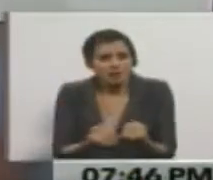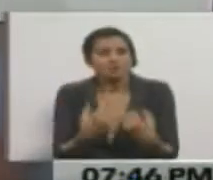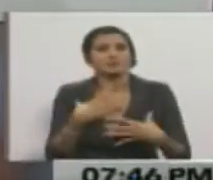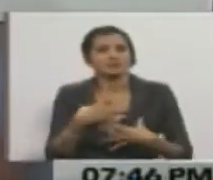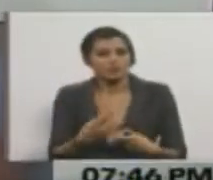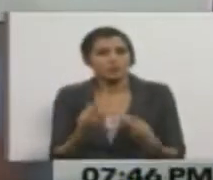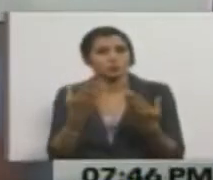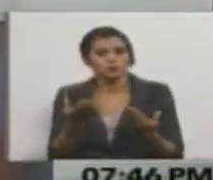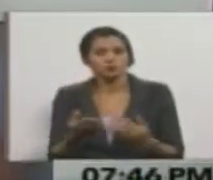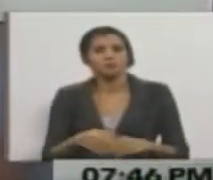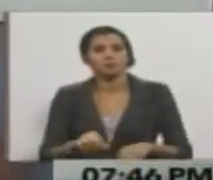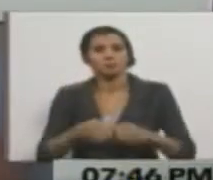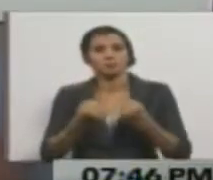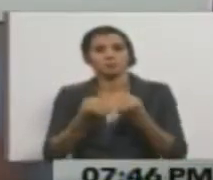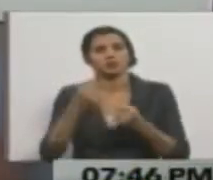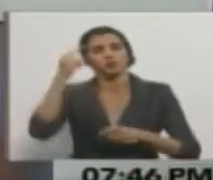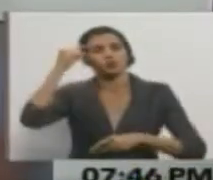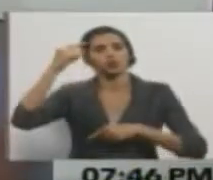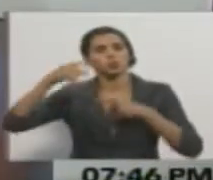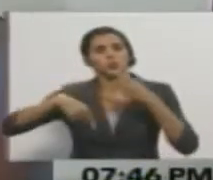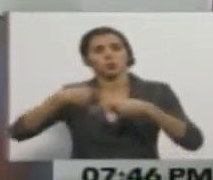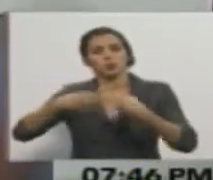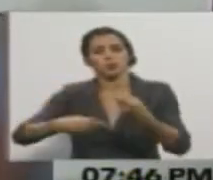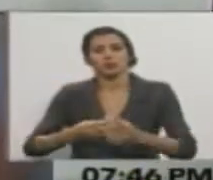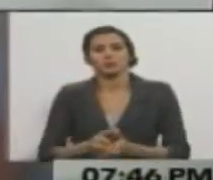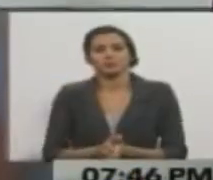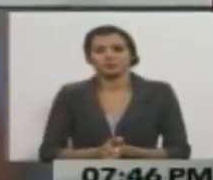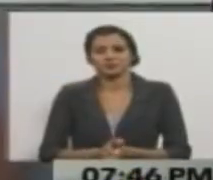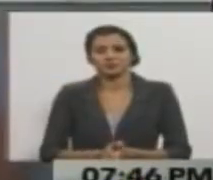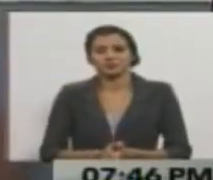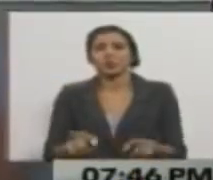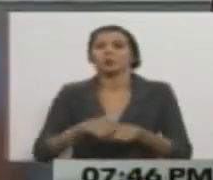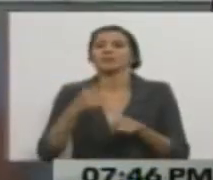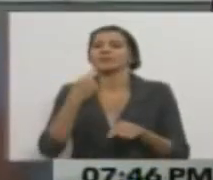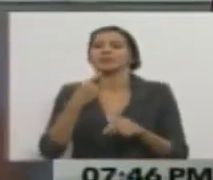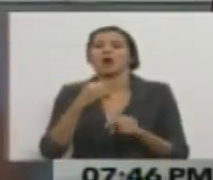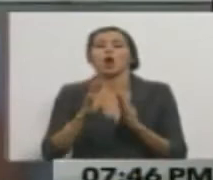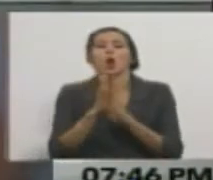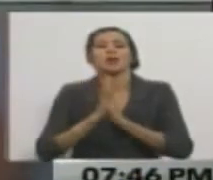El pan nuestro de cada día, como dice el Padre Nuestro.